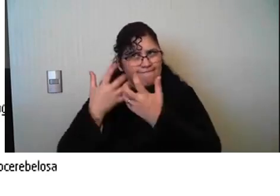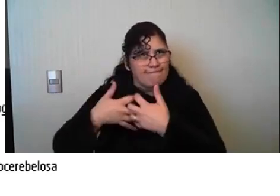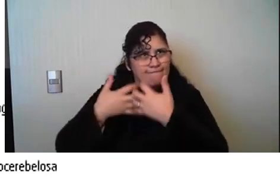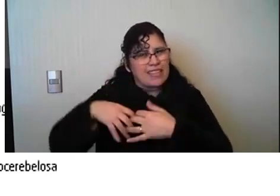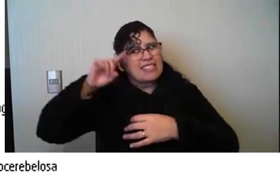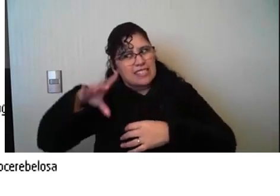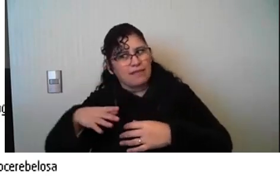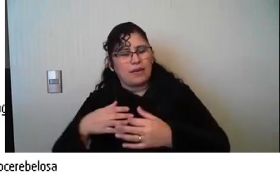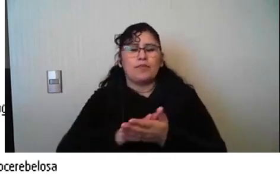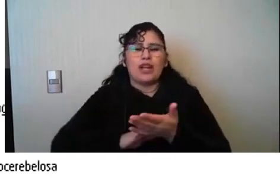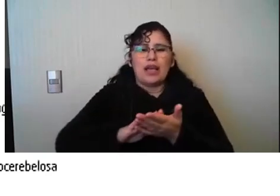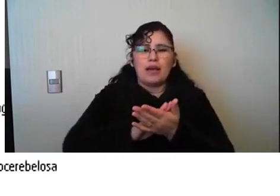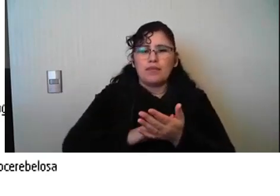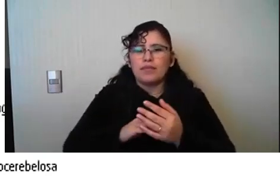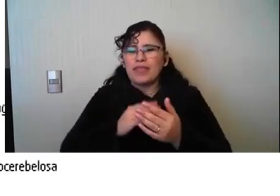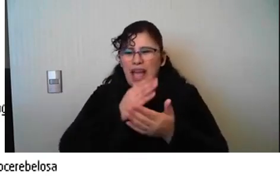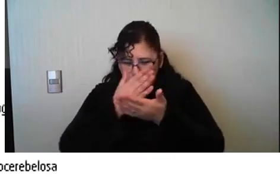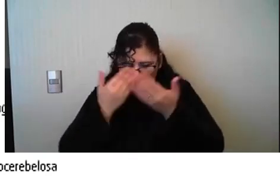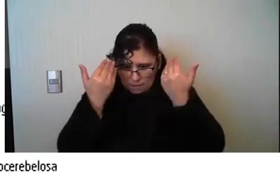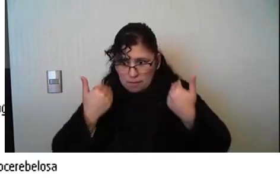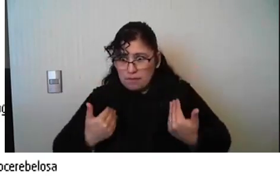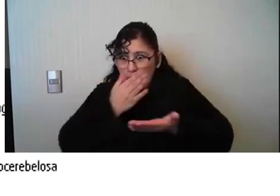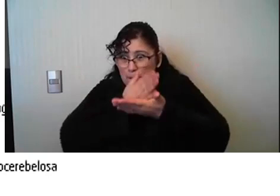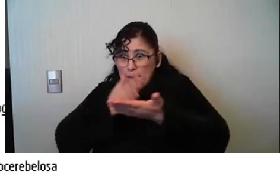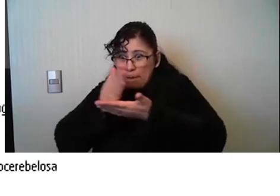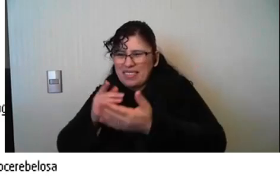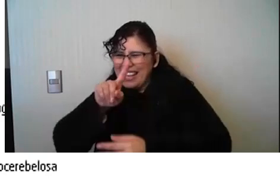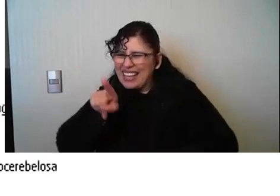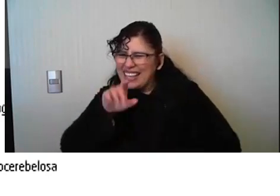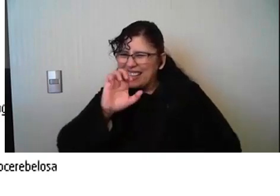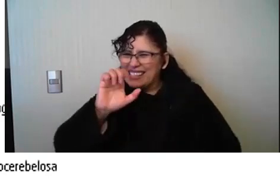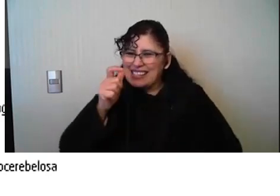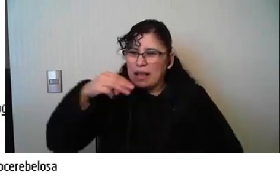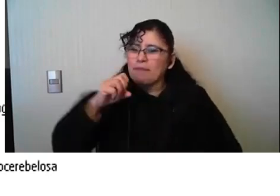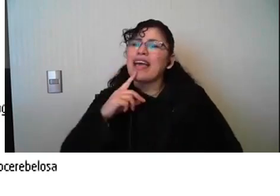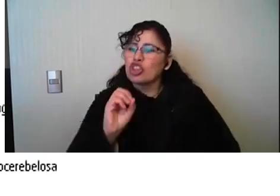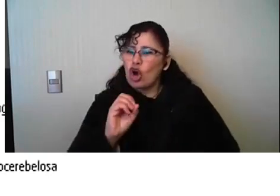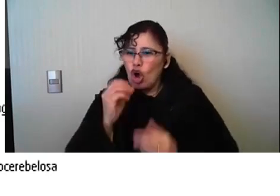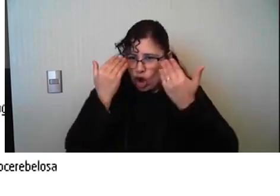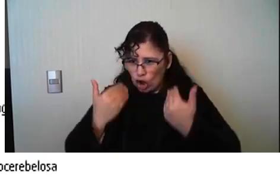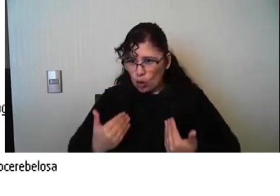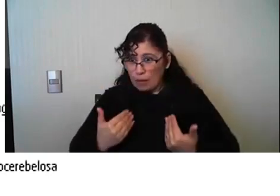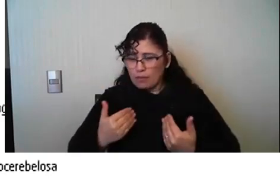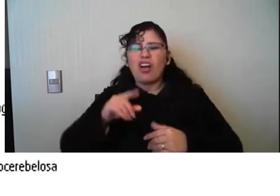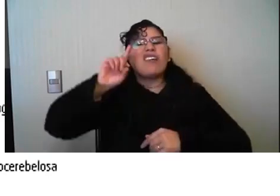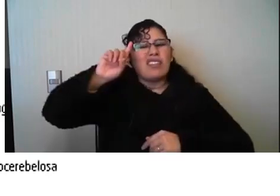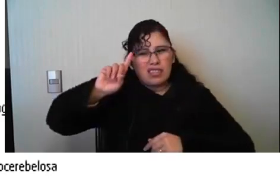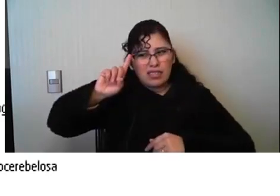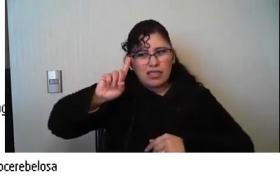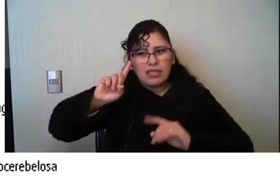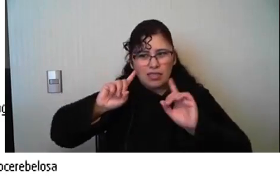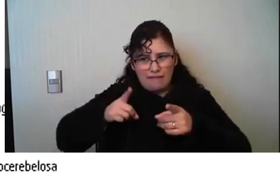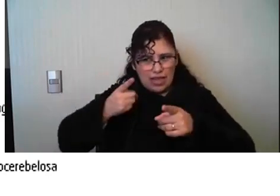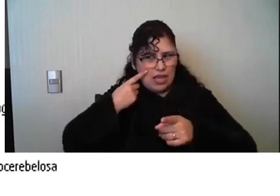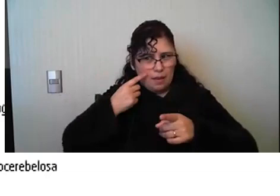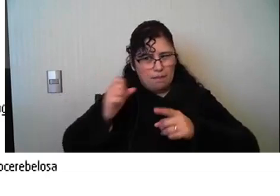dónde están los segmentos corporales, pero además es necesario que el cerebelo sepa qué movimiento se ha decidido ejecutar.